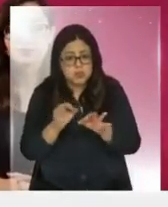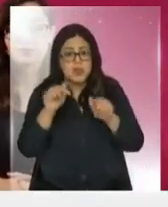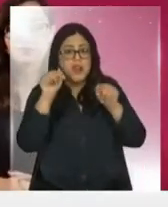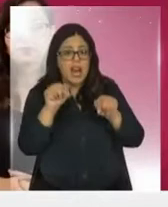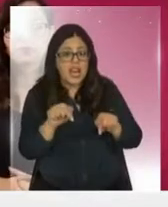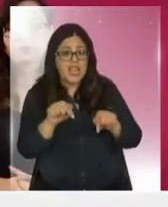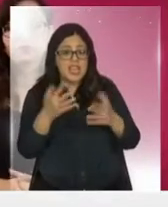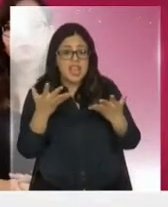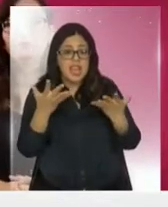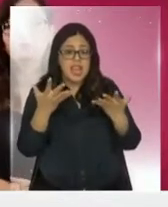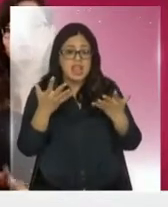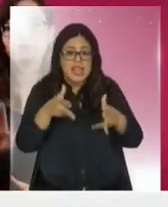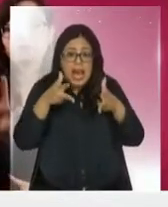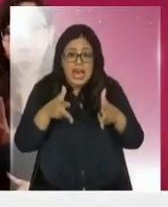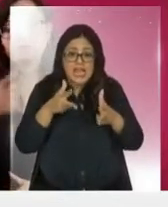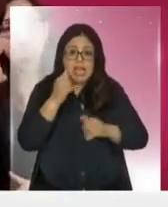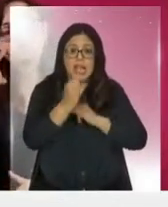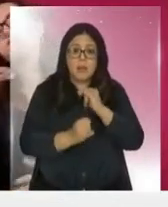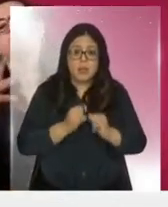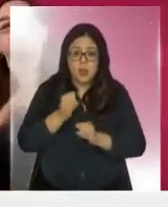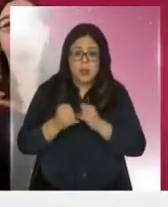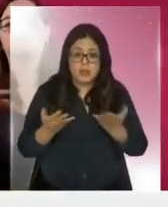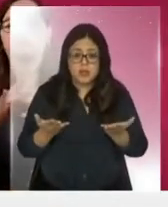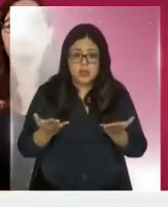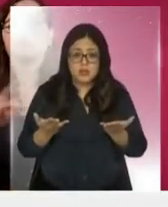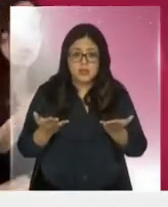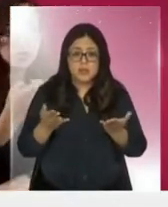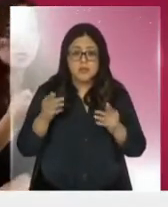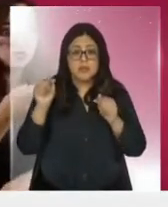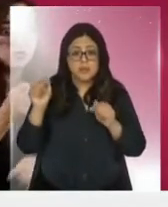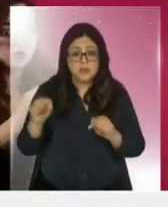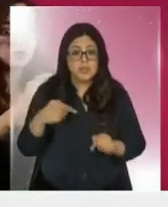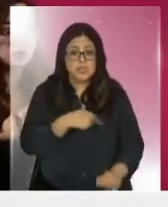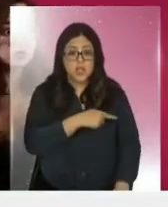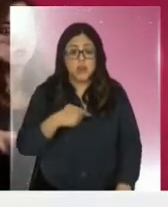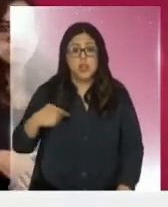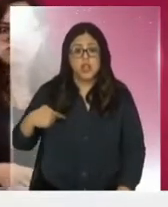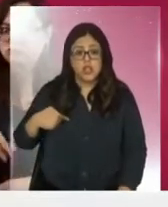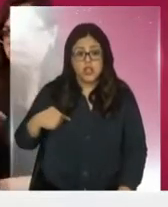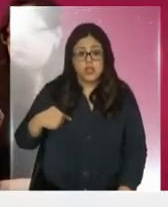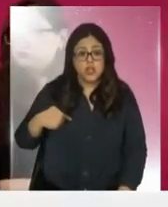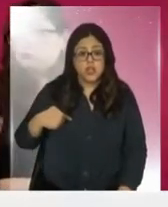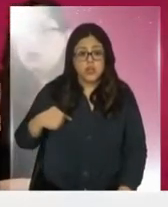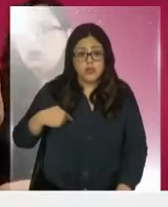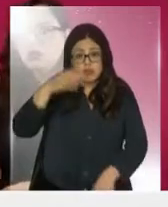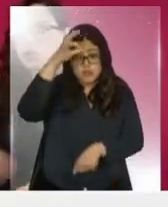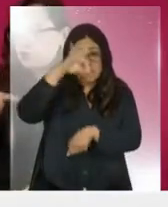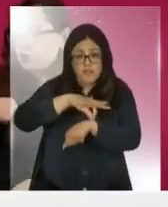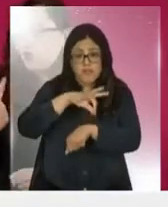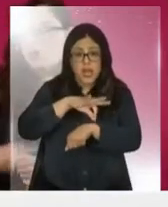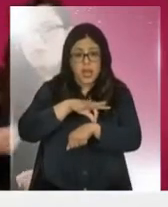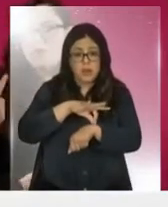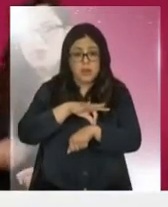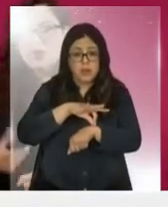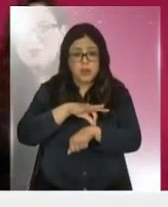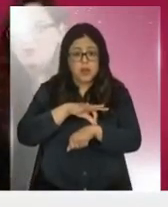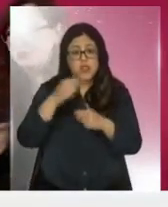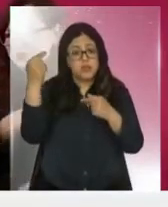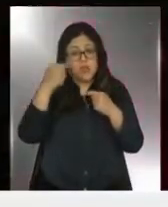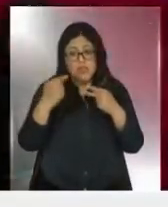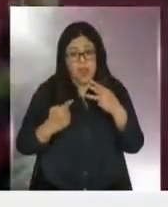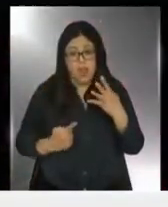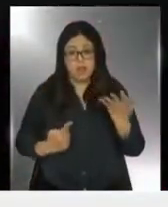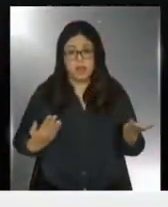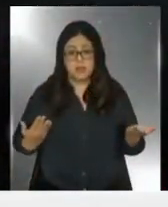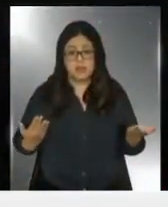ataque cibernético, así le llaman. Yo estoy enfermo, tengo varios padecimientos.